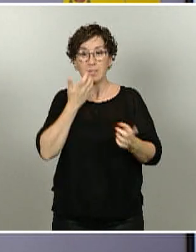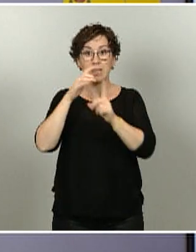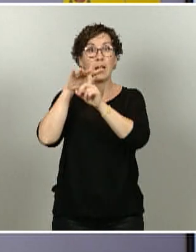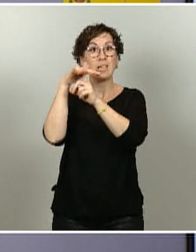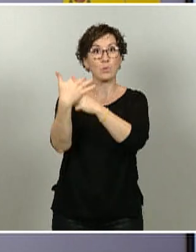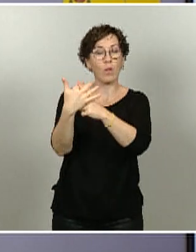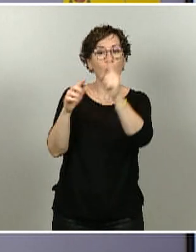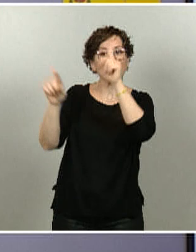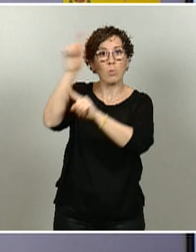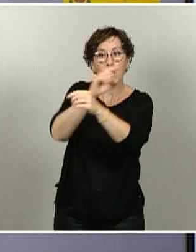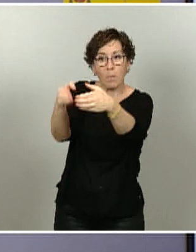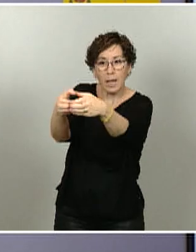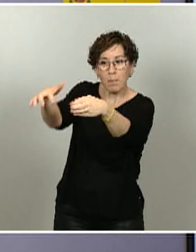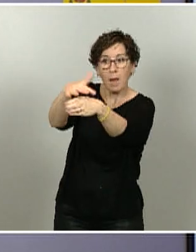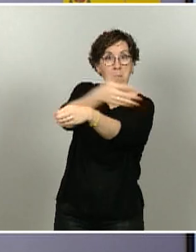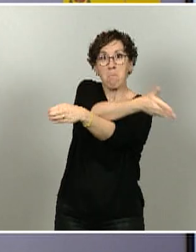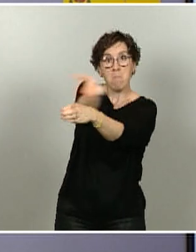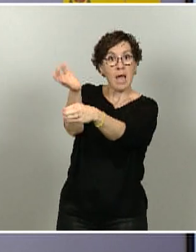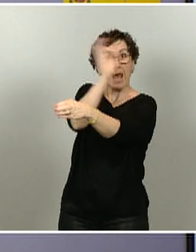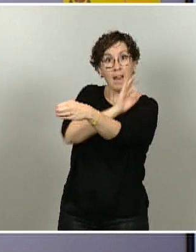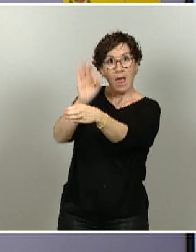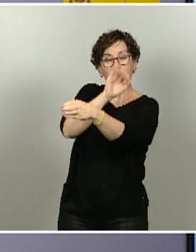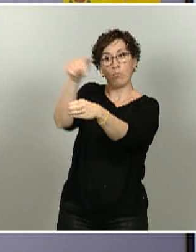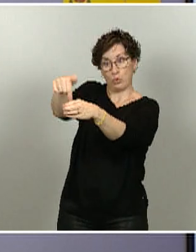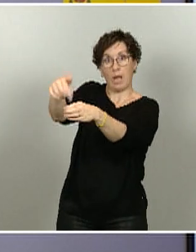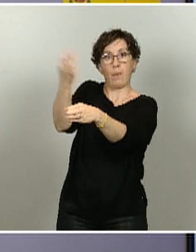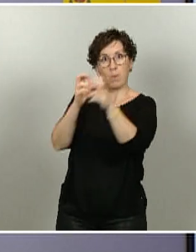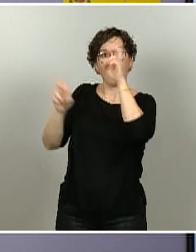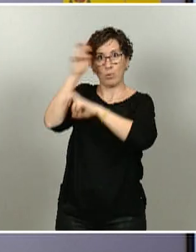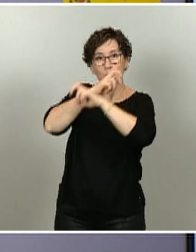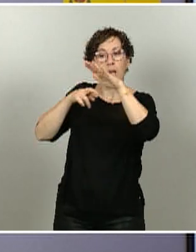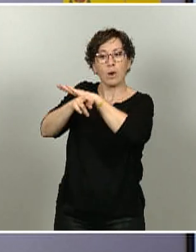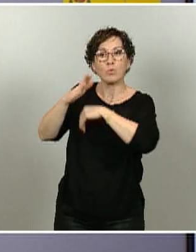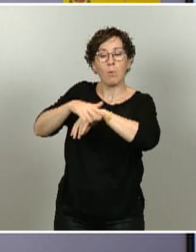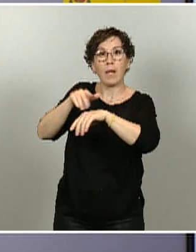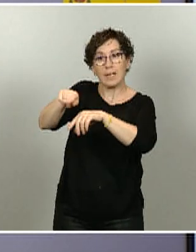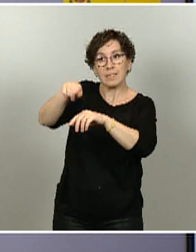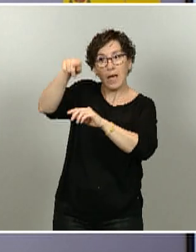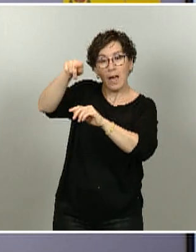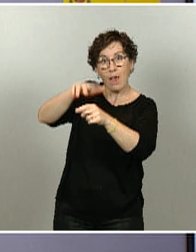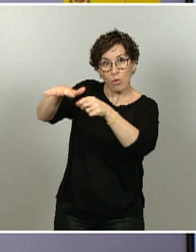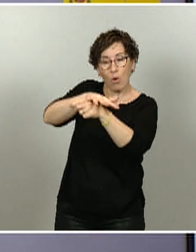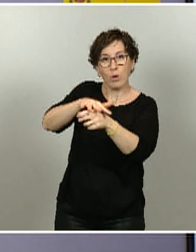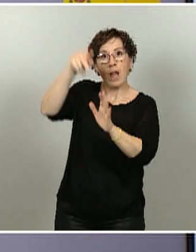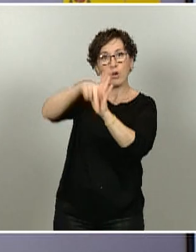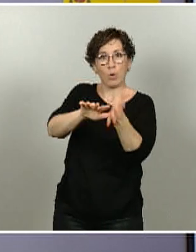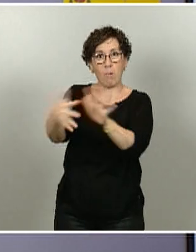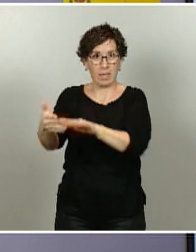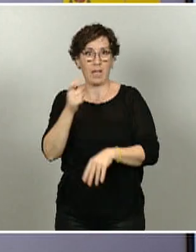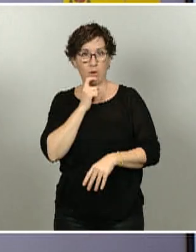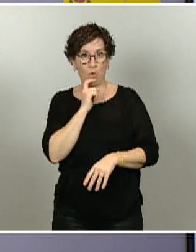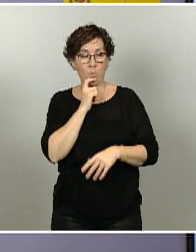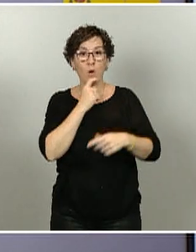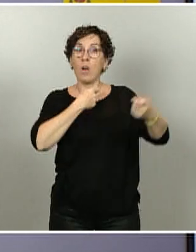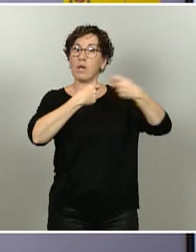en el resto, yo entiendo que se tendrán que buscar mecanismos para aplicar la norma en ese lugar. Si es una negociación con las autoridades sanitarias locales o